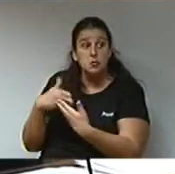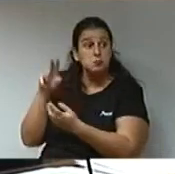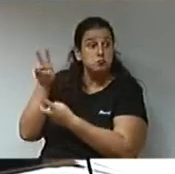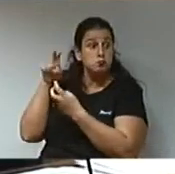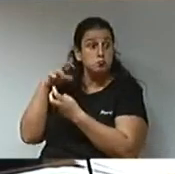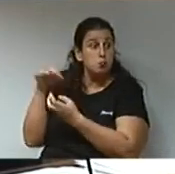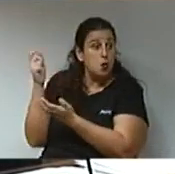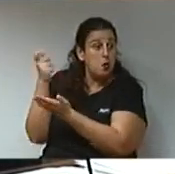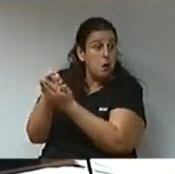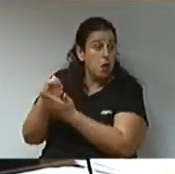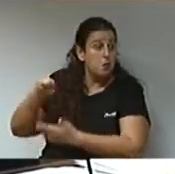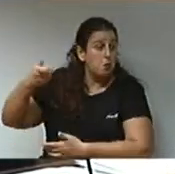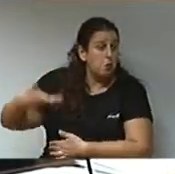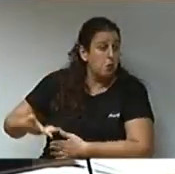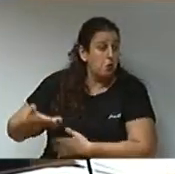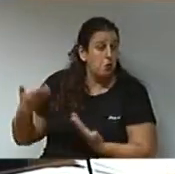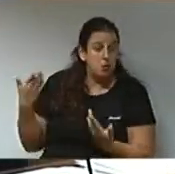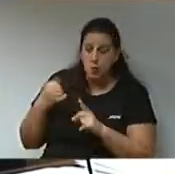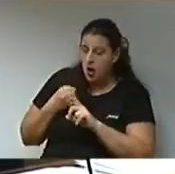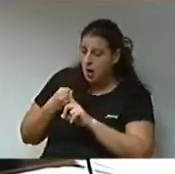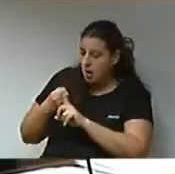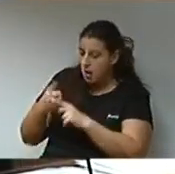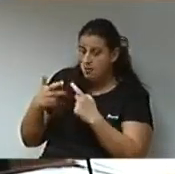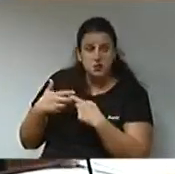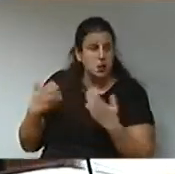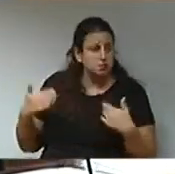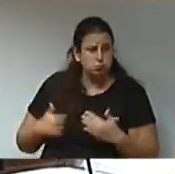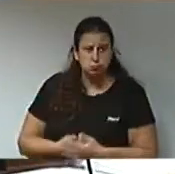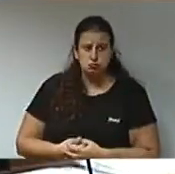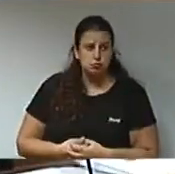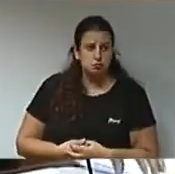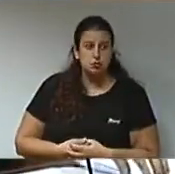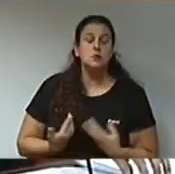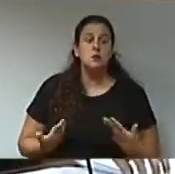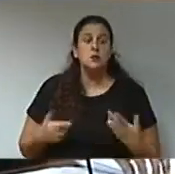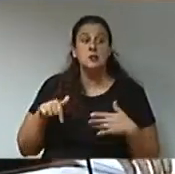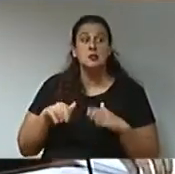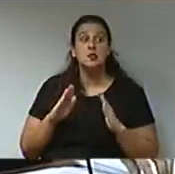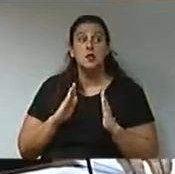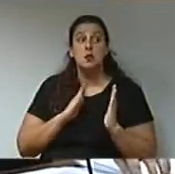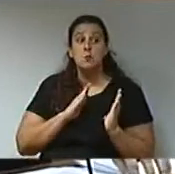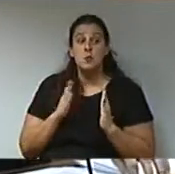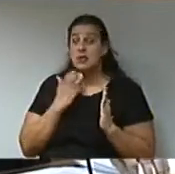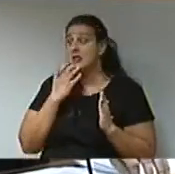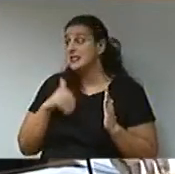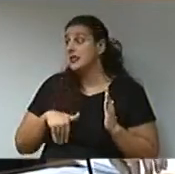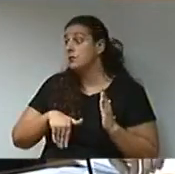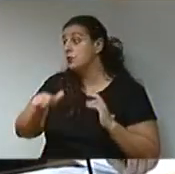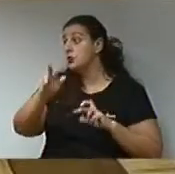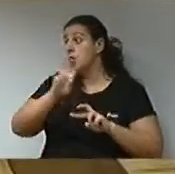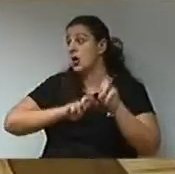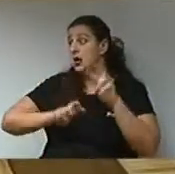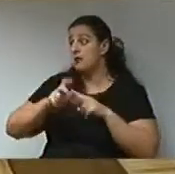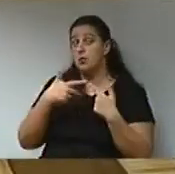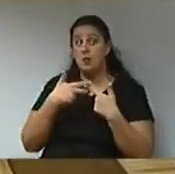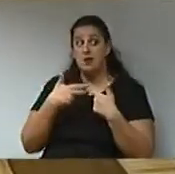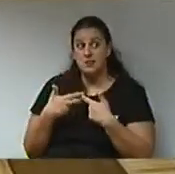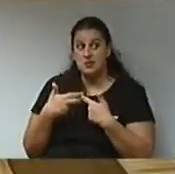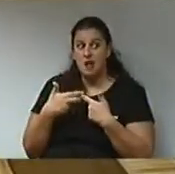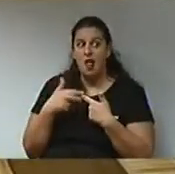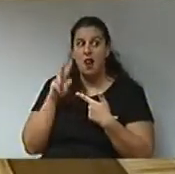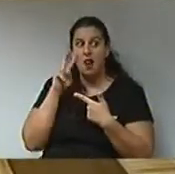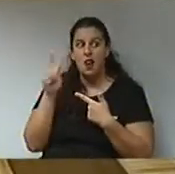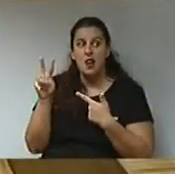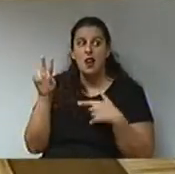personas que se les vaya a hacer ningún tipo de extorsión fiscal. Por tanto, en este momento, si en un futuro hay una reforma fiscal, que yo creo que la debe haber, y